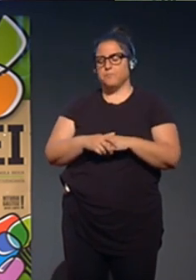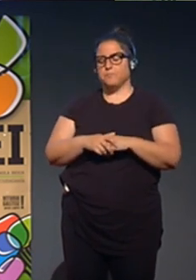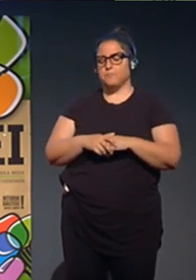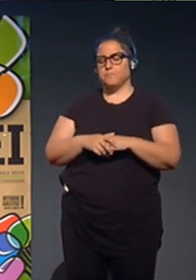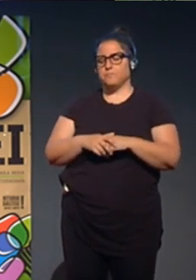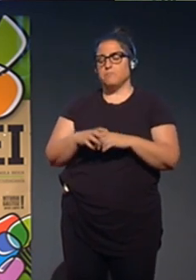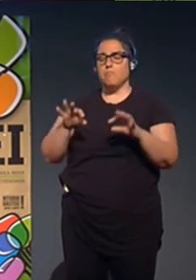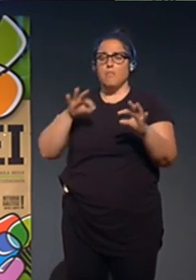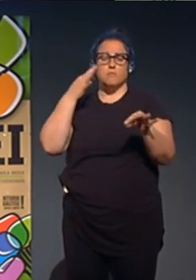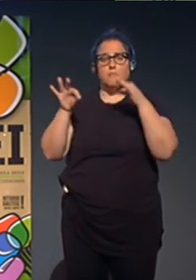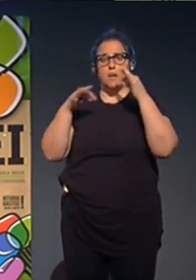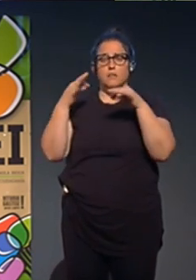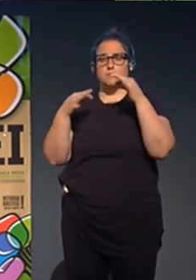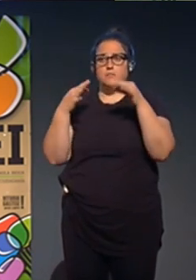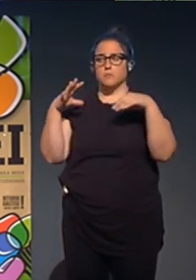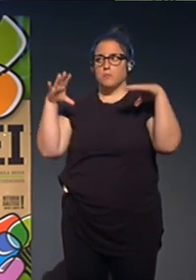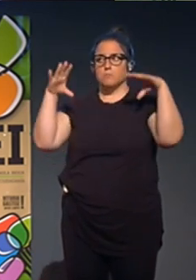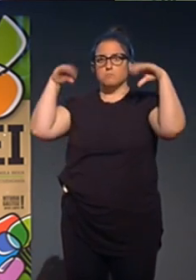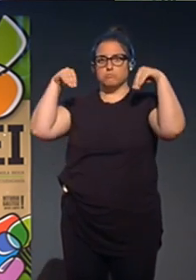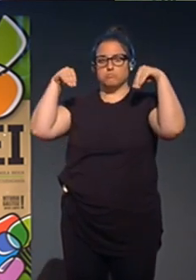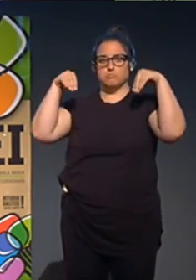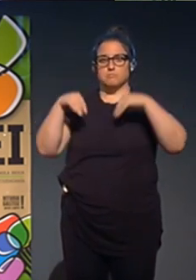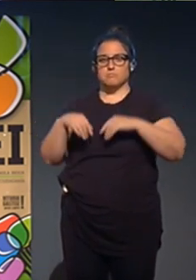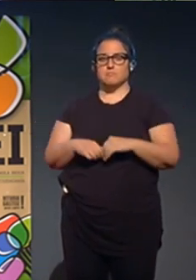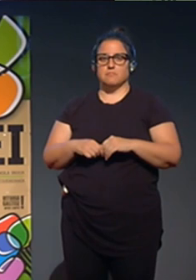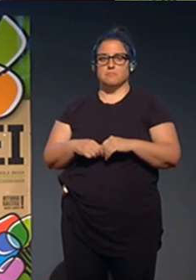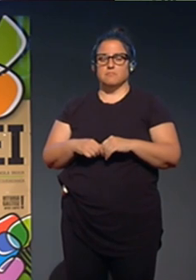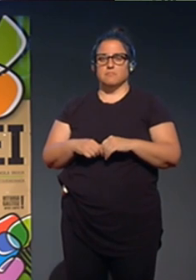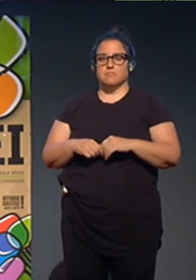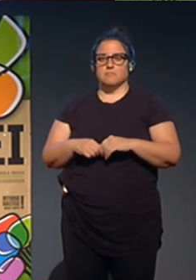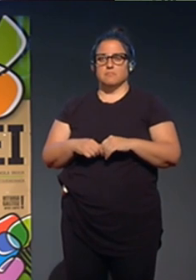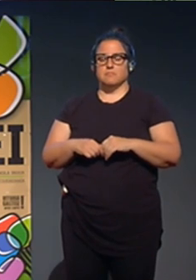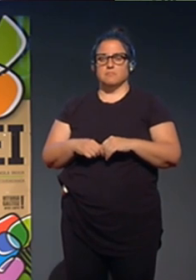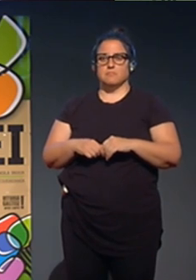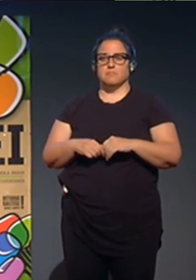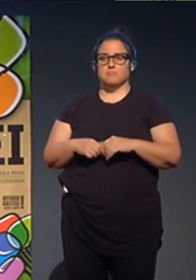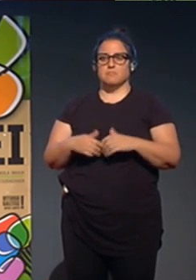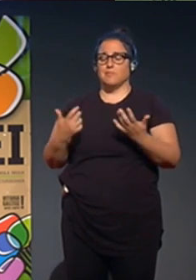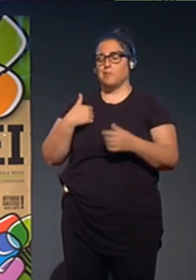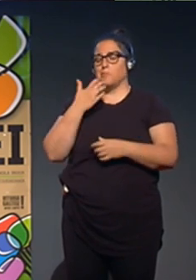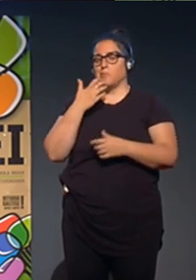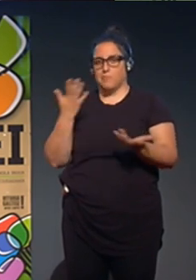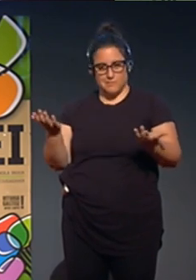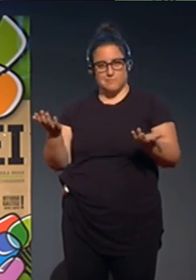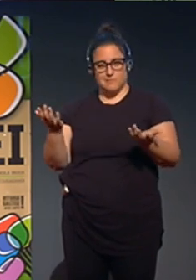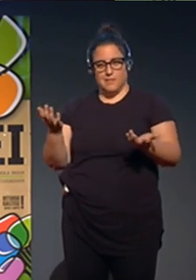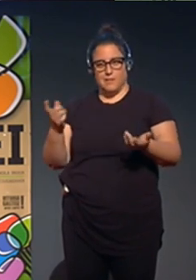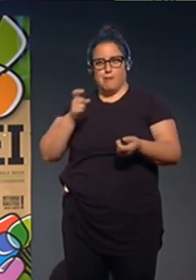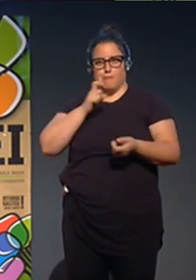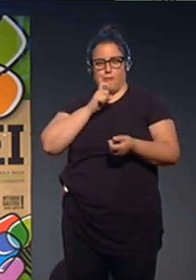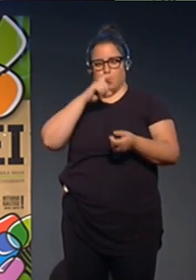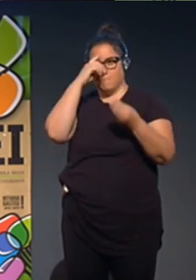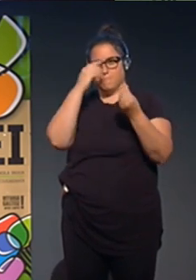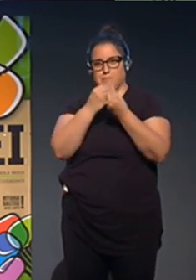tomando un aperitivo con ellos Se fue la luz y entonces y yo dije brom Parece Mentira con laa